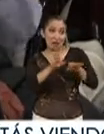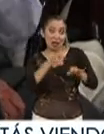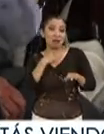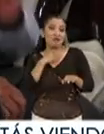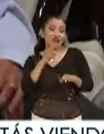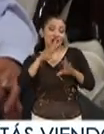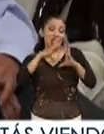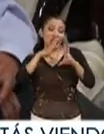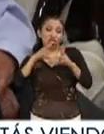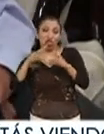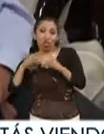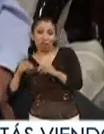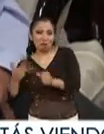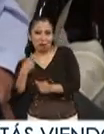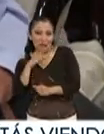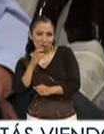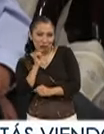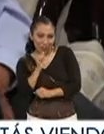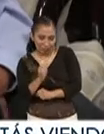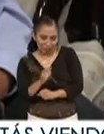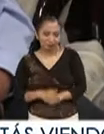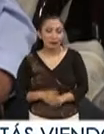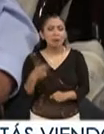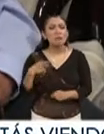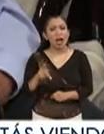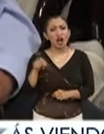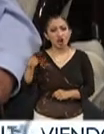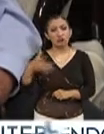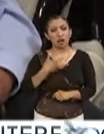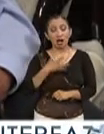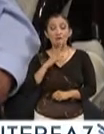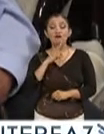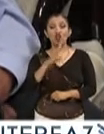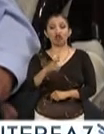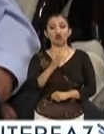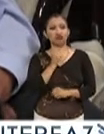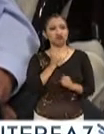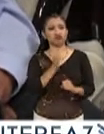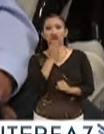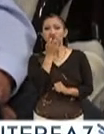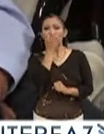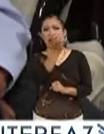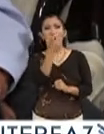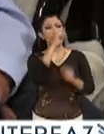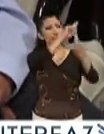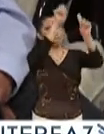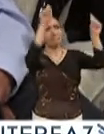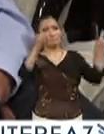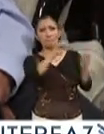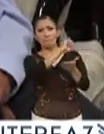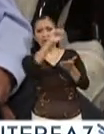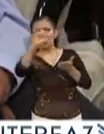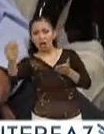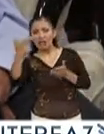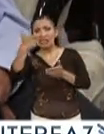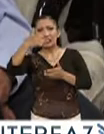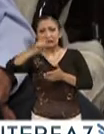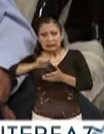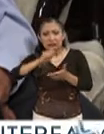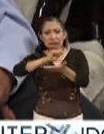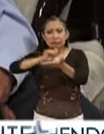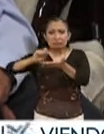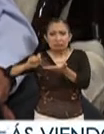ya casi no tengo voz, pero contaba uno con la voz, con el pizarrón, con el